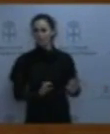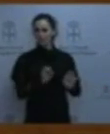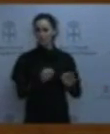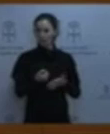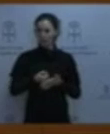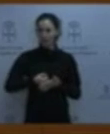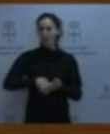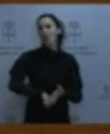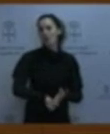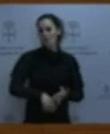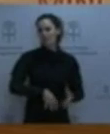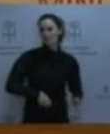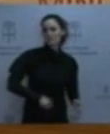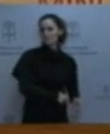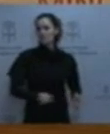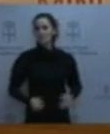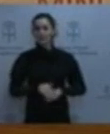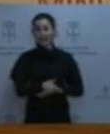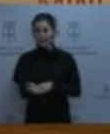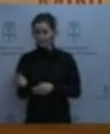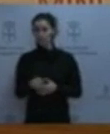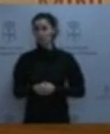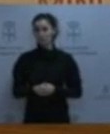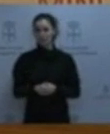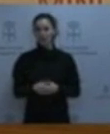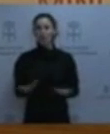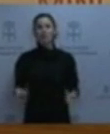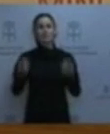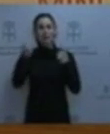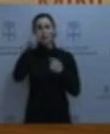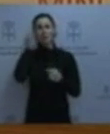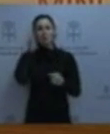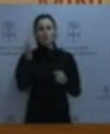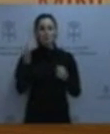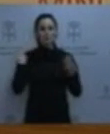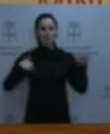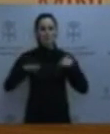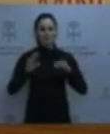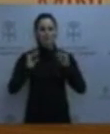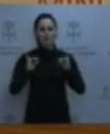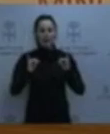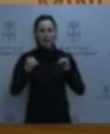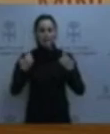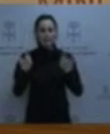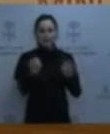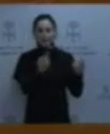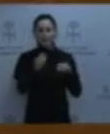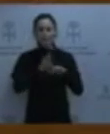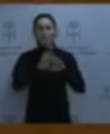apretando el cinturón, pero para los demás. Es lo que sucede con las alumnas y alumnos con necesidades educativas especiales, que